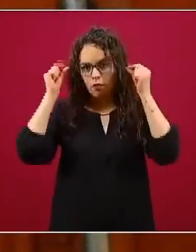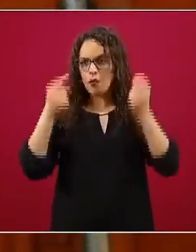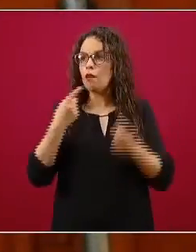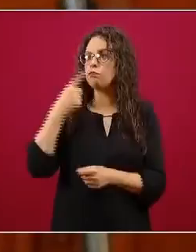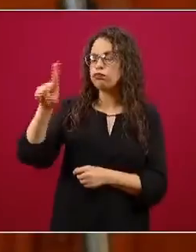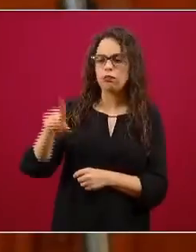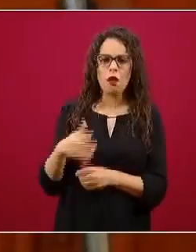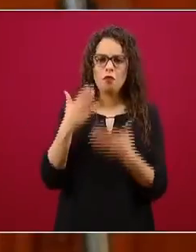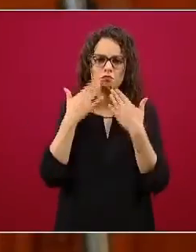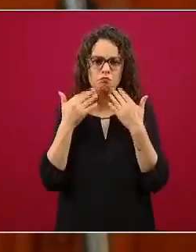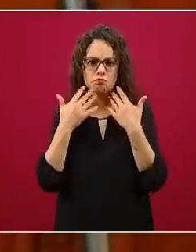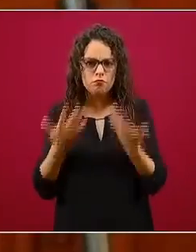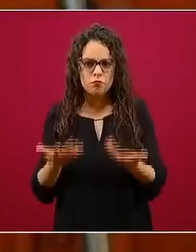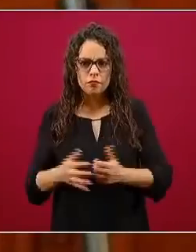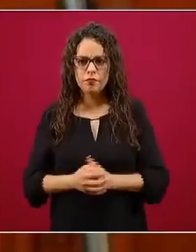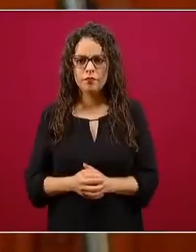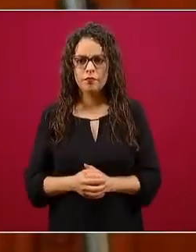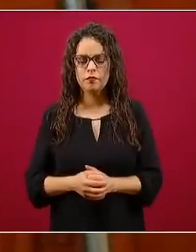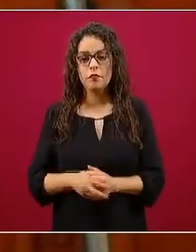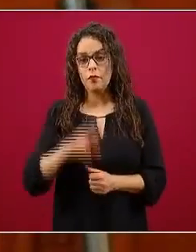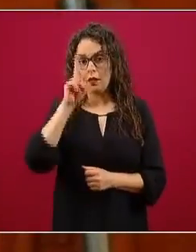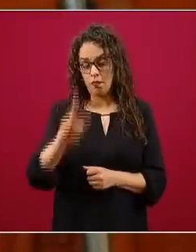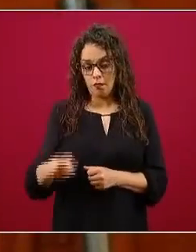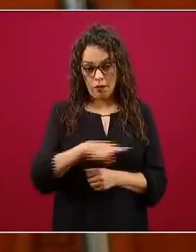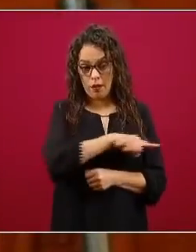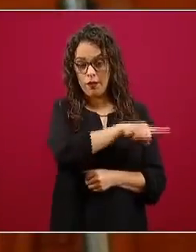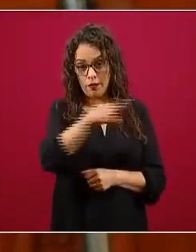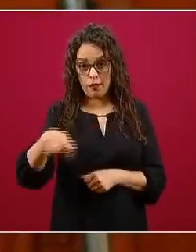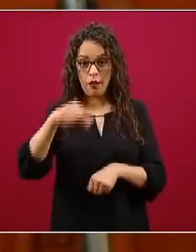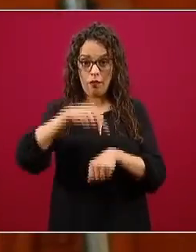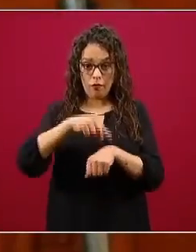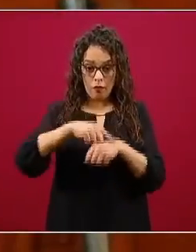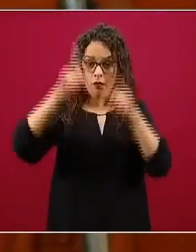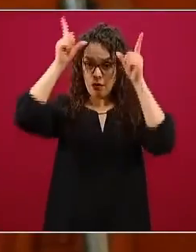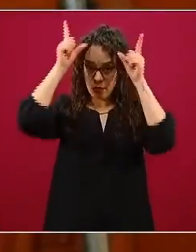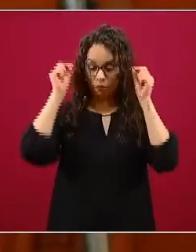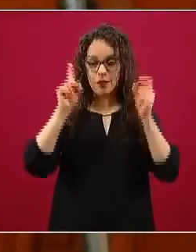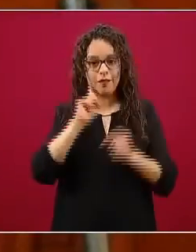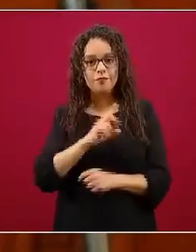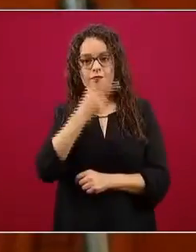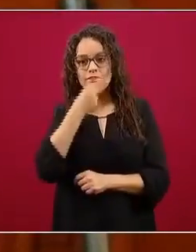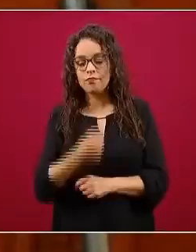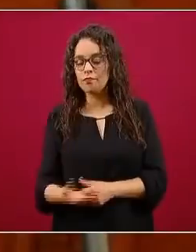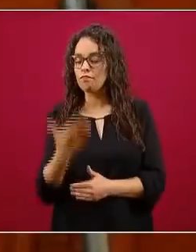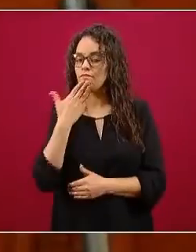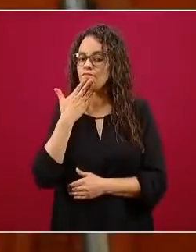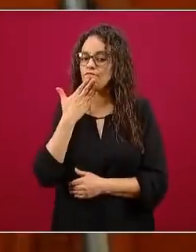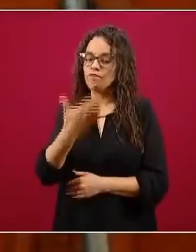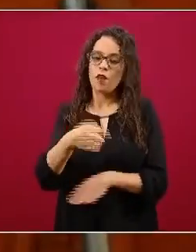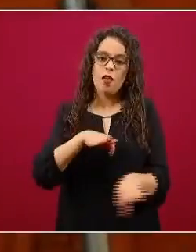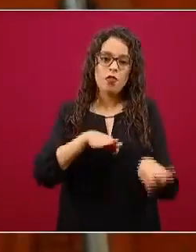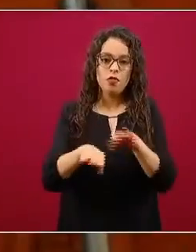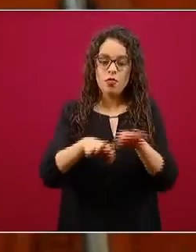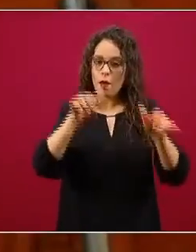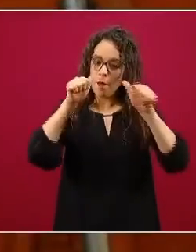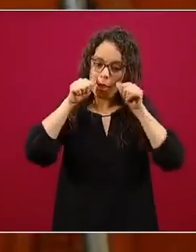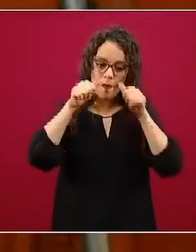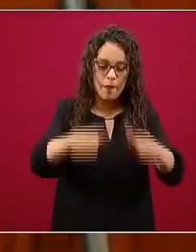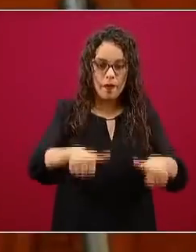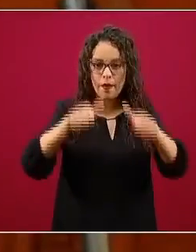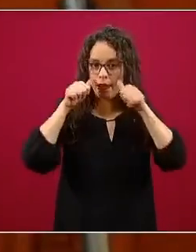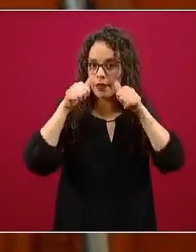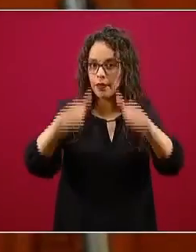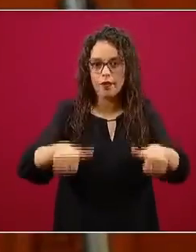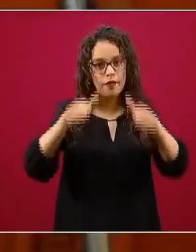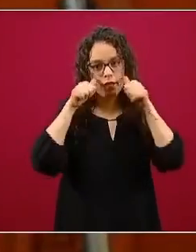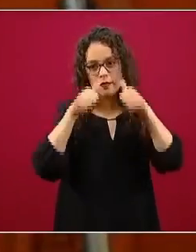personal del IMSS, porque están haciendo un gran esfuerzo para la atención de los derechohabientes. Y